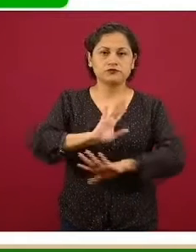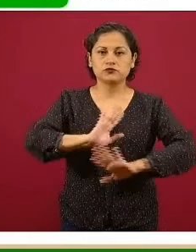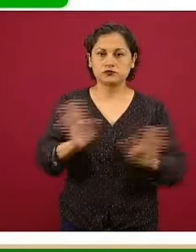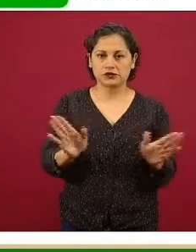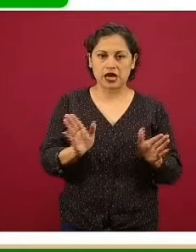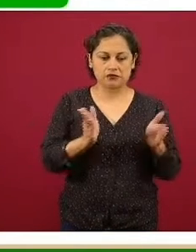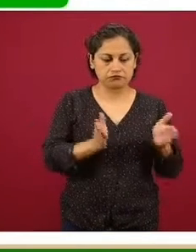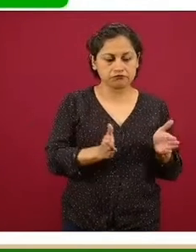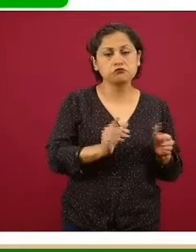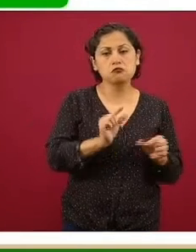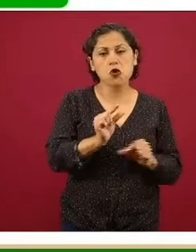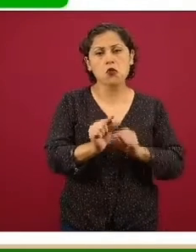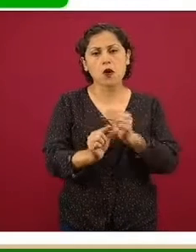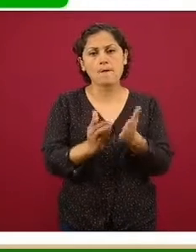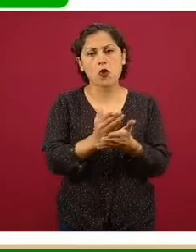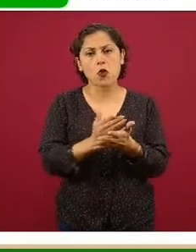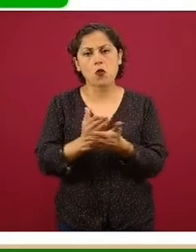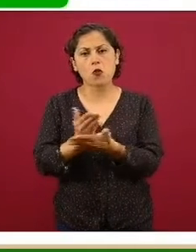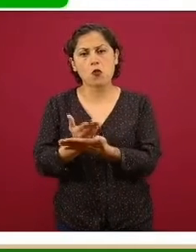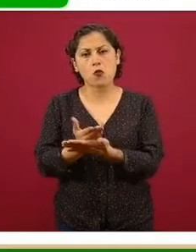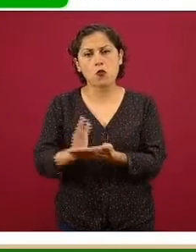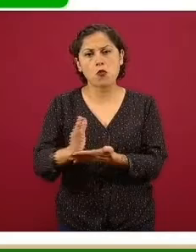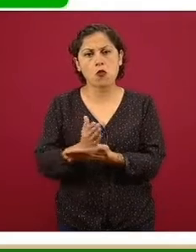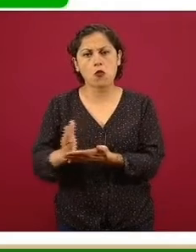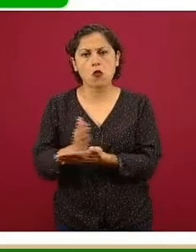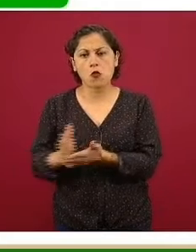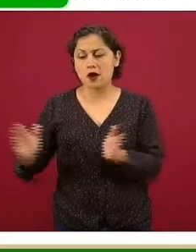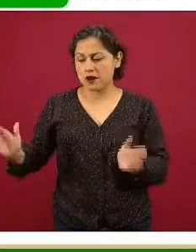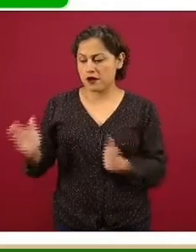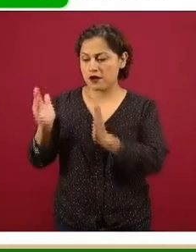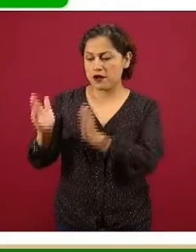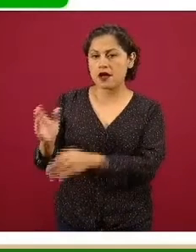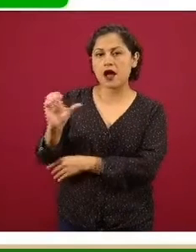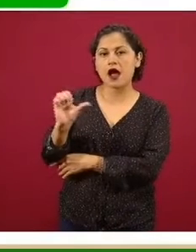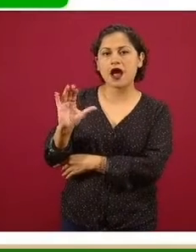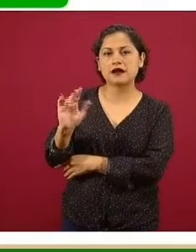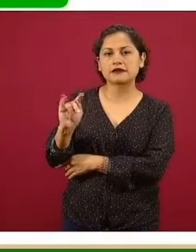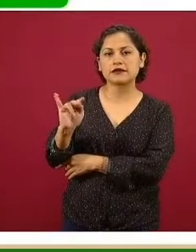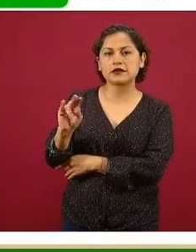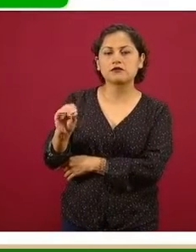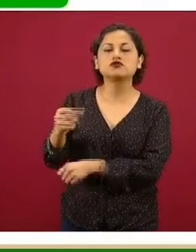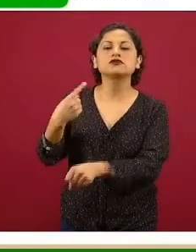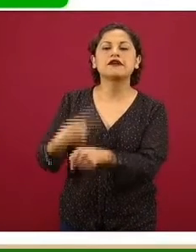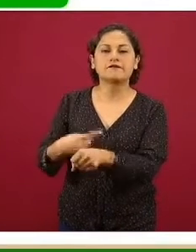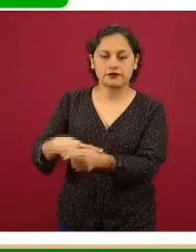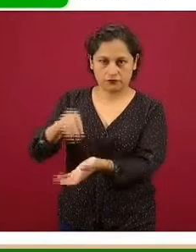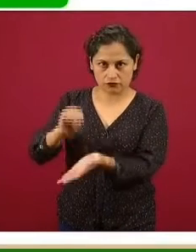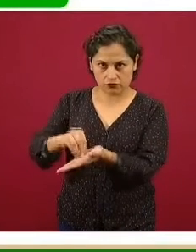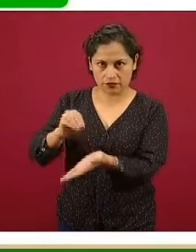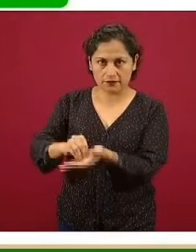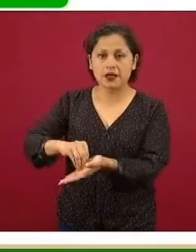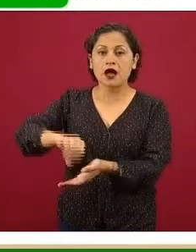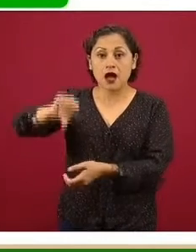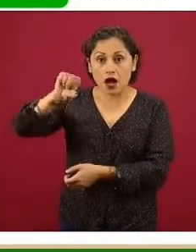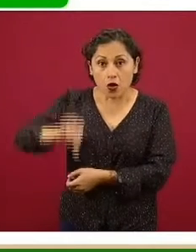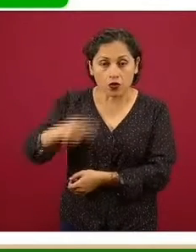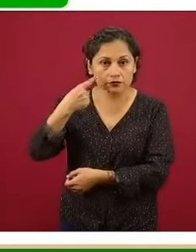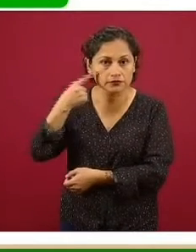sí la están padeciendo son los casos activos estimados, que para el día de hoy nuevamente vuelven a representar